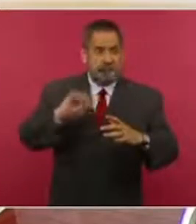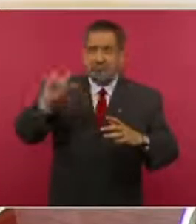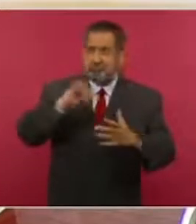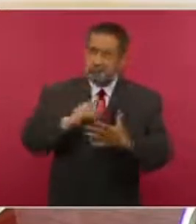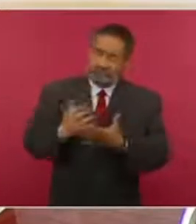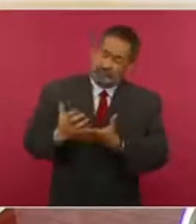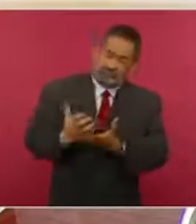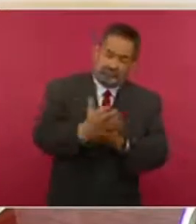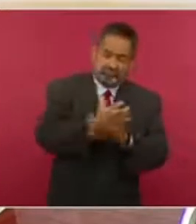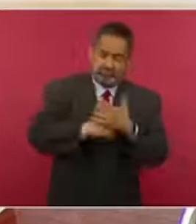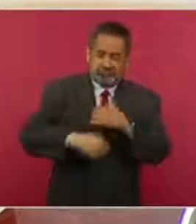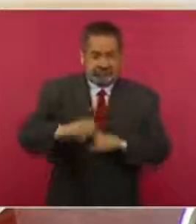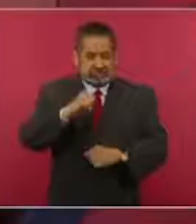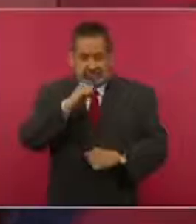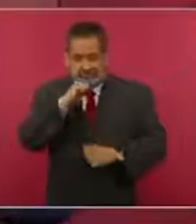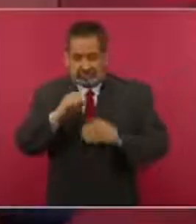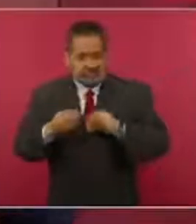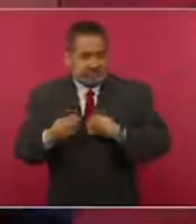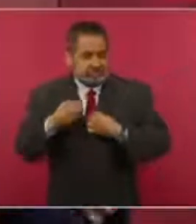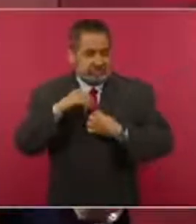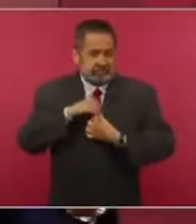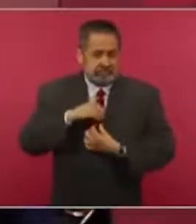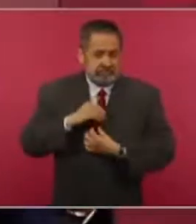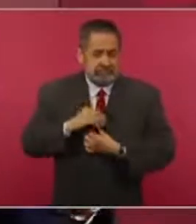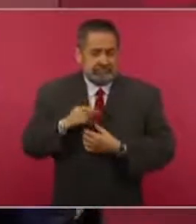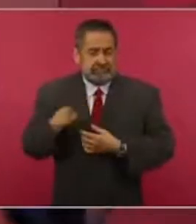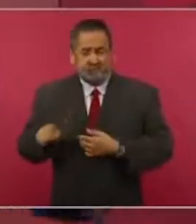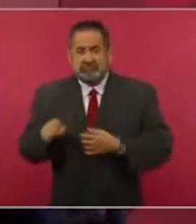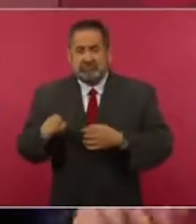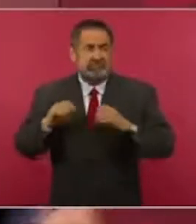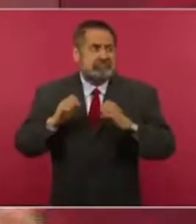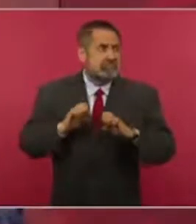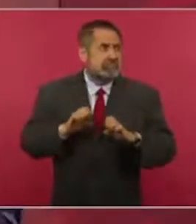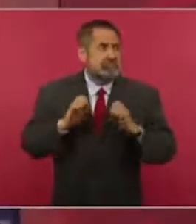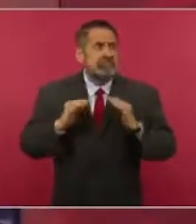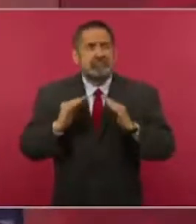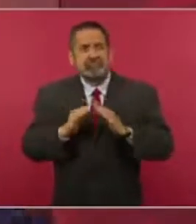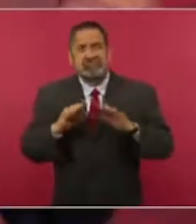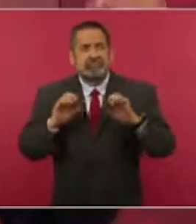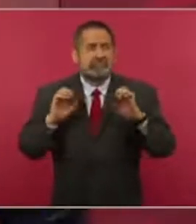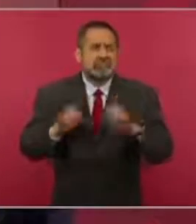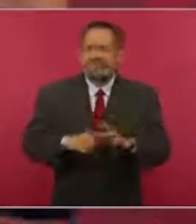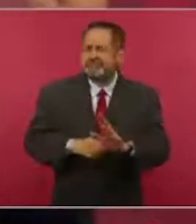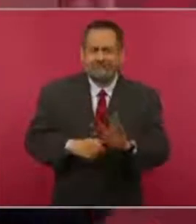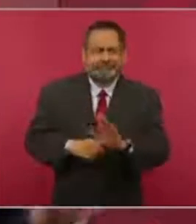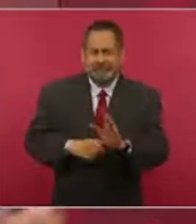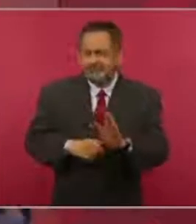ganan muchísimo dinero y que tienen mansiones. No, la mayoría de los